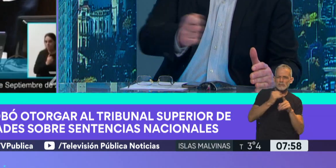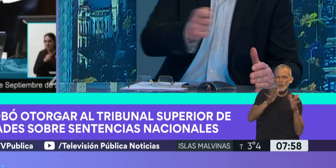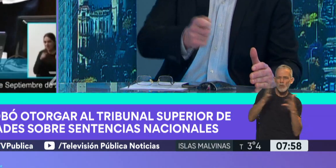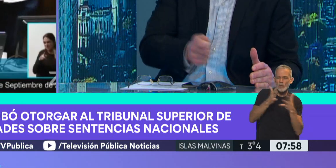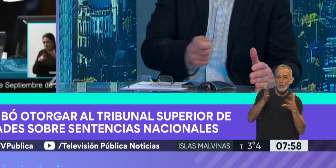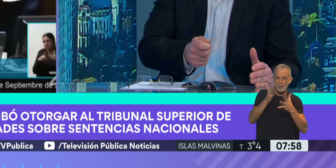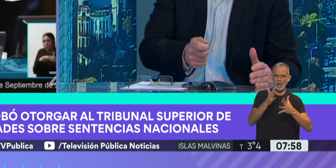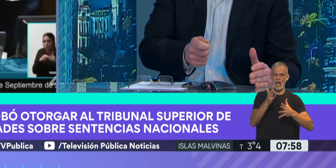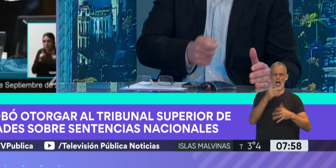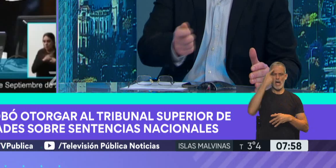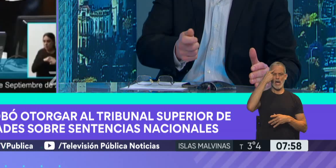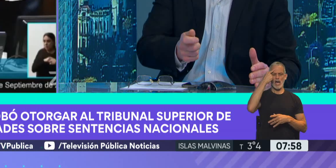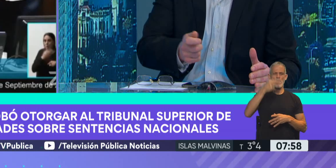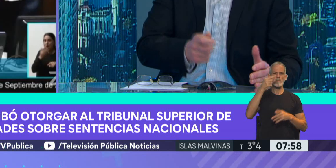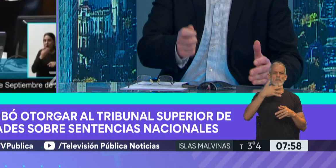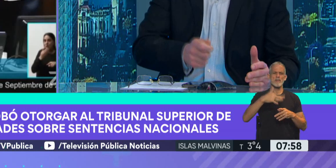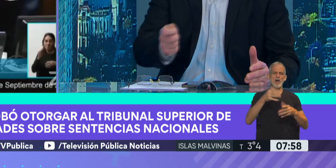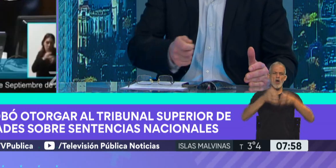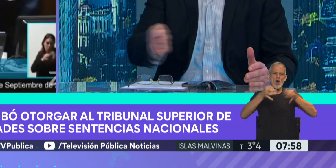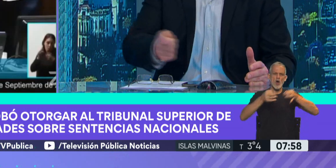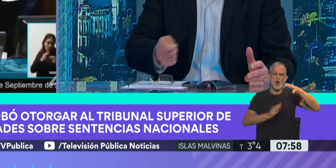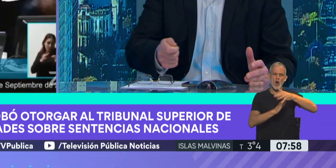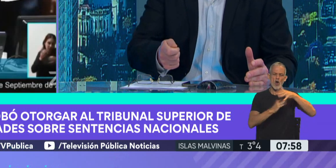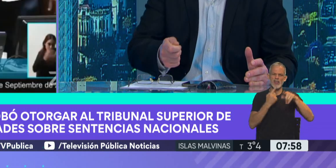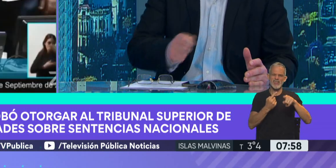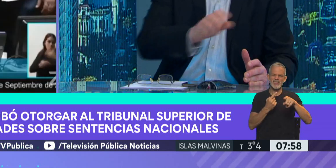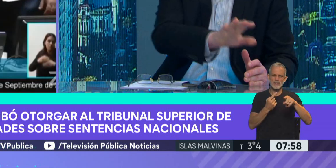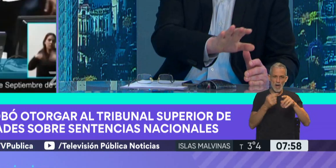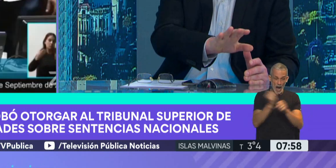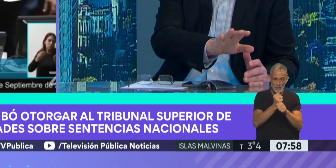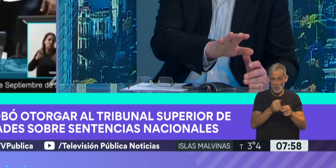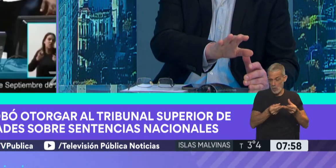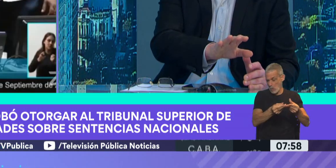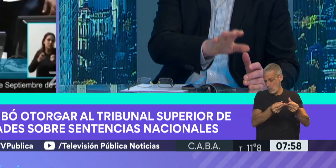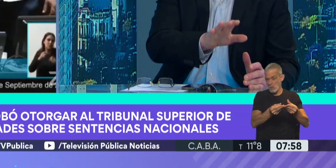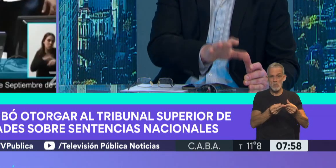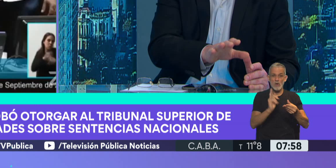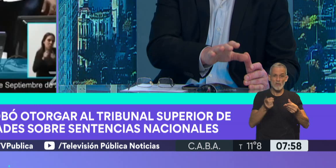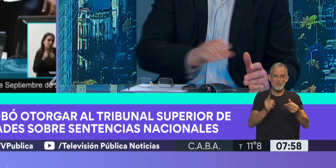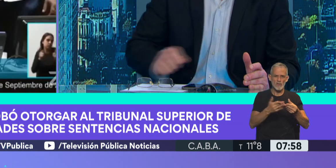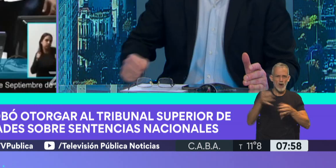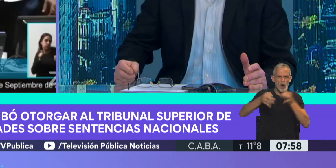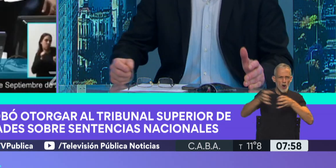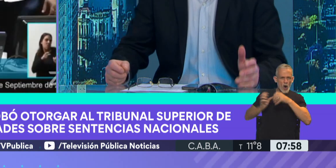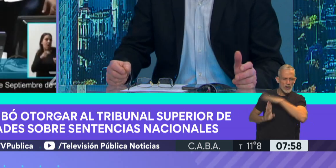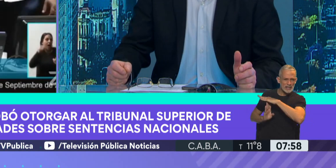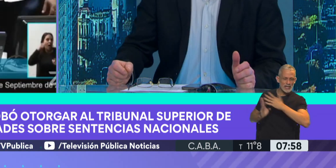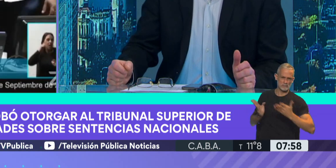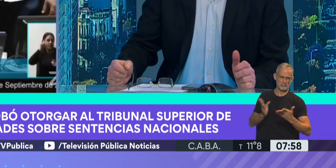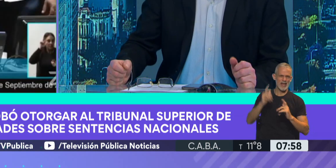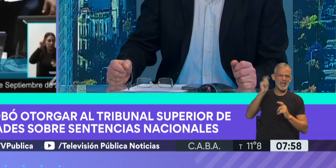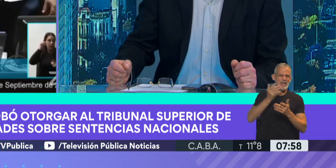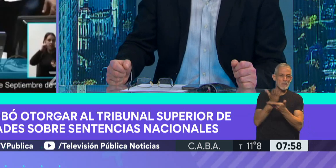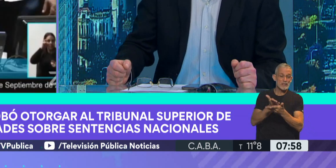una interpretación pretoriana por la Corte. Le dijeron a la Corte, che, ¿nos podés aprobar esto? Y todavía está ahí. ¿Quién lo hizo? Entre otros